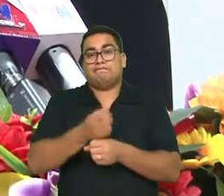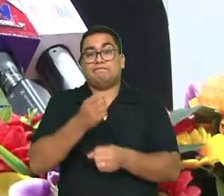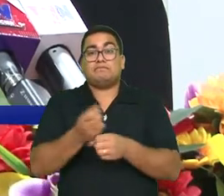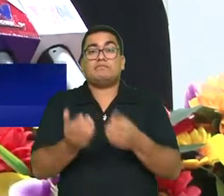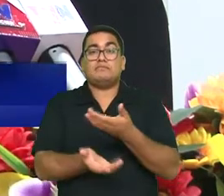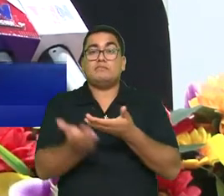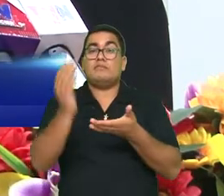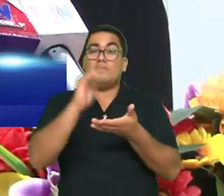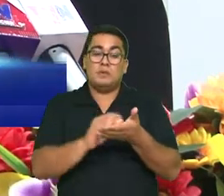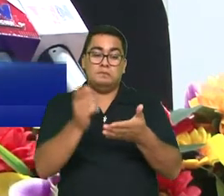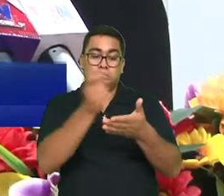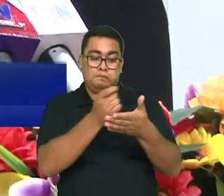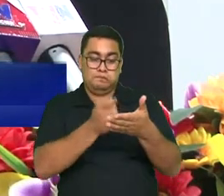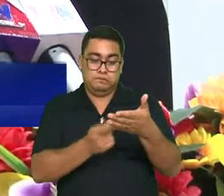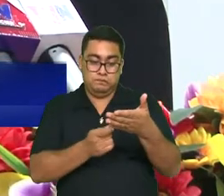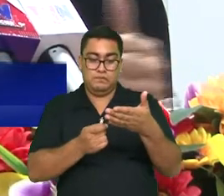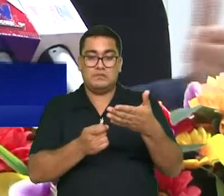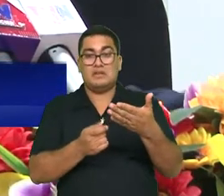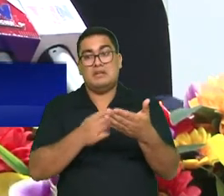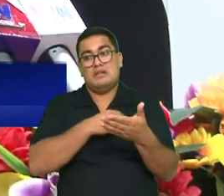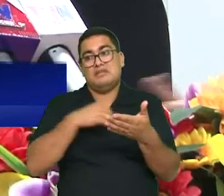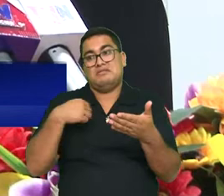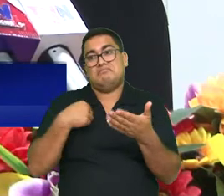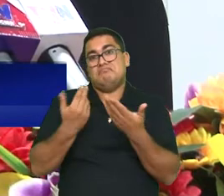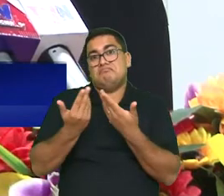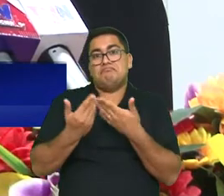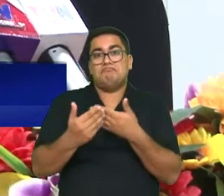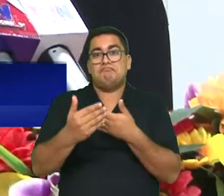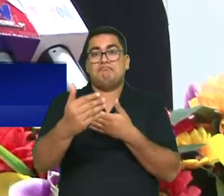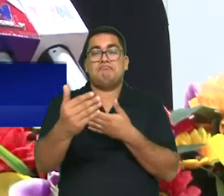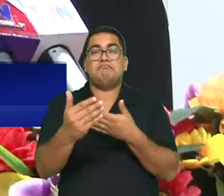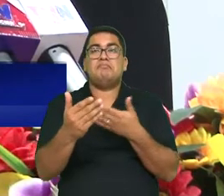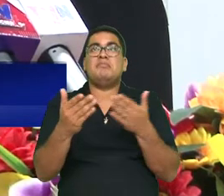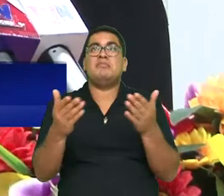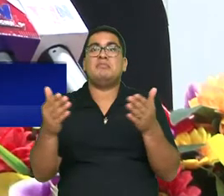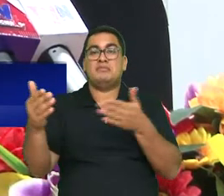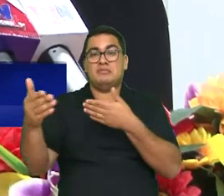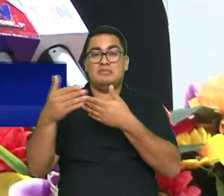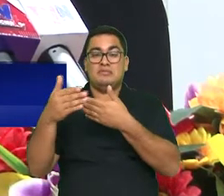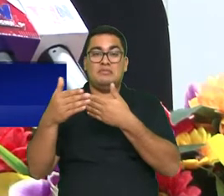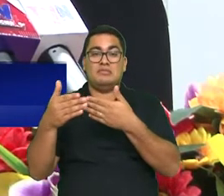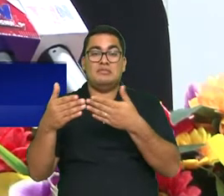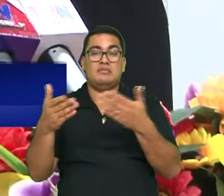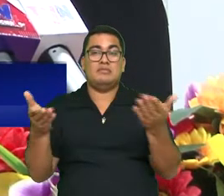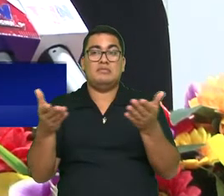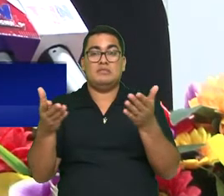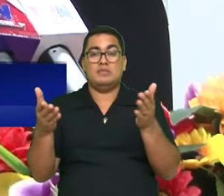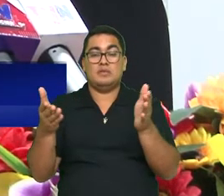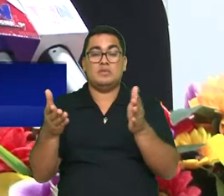rediseño que lo vamos a hacer en la, a un lado del muelle actual,